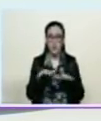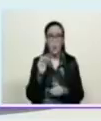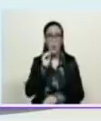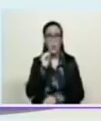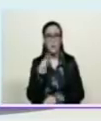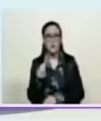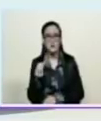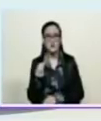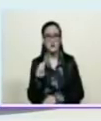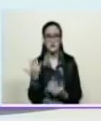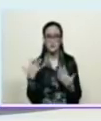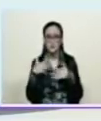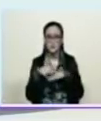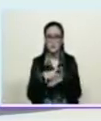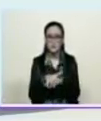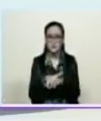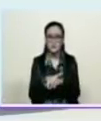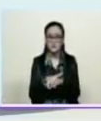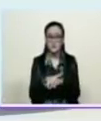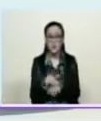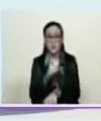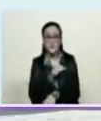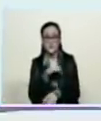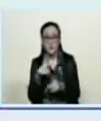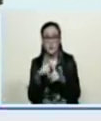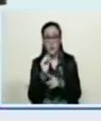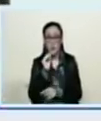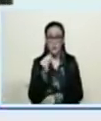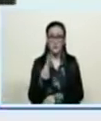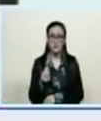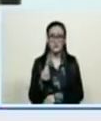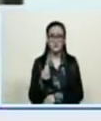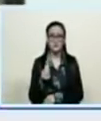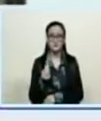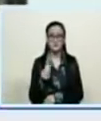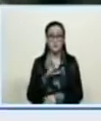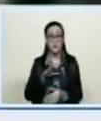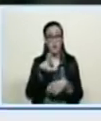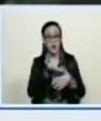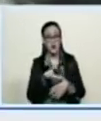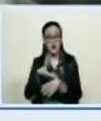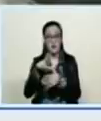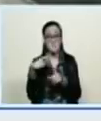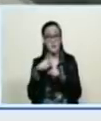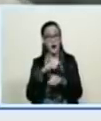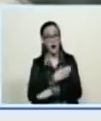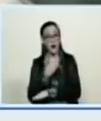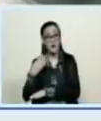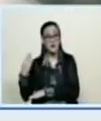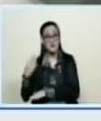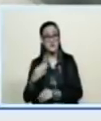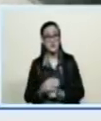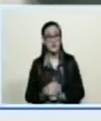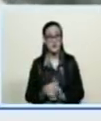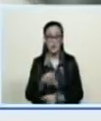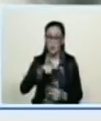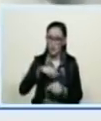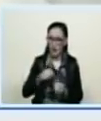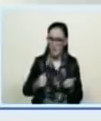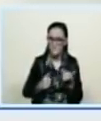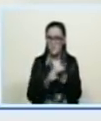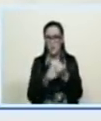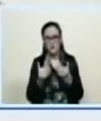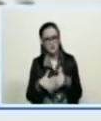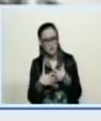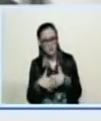juveniles integrados a los movimientos universitarios y juveniles de América Latina y el Caribe. Y nosotros apoyándolos con